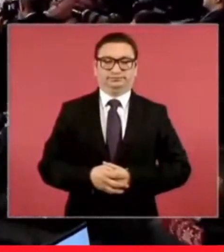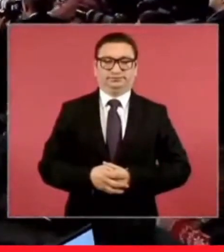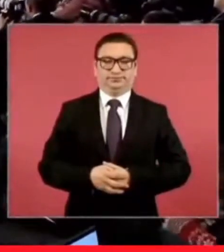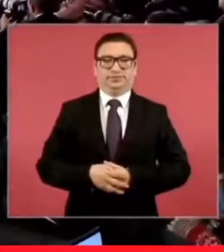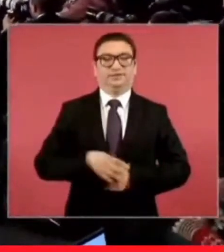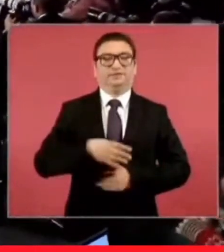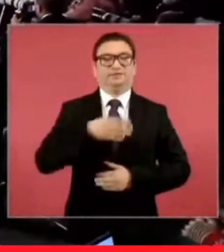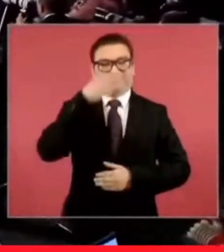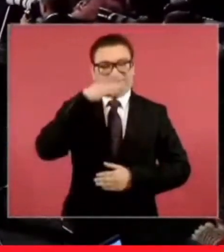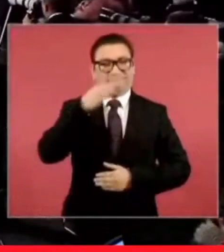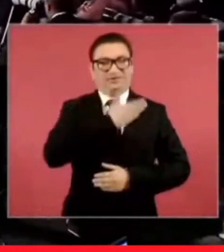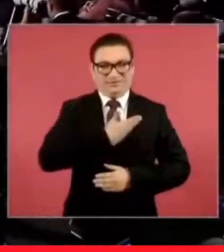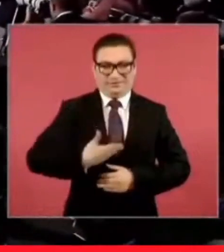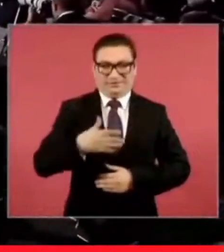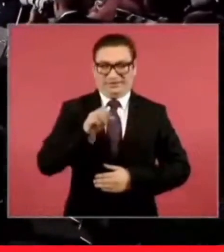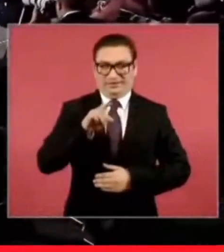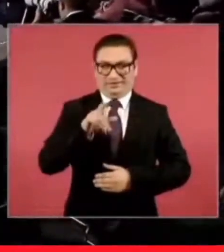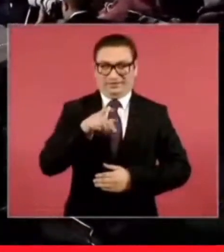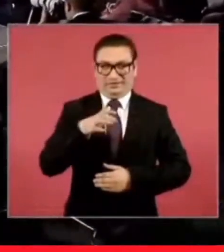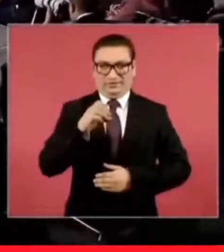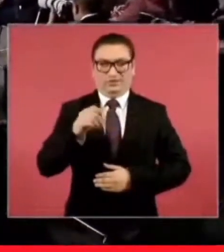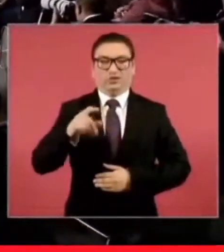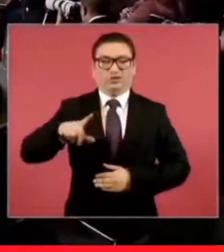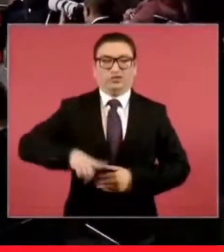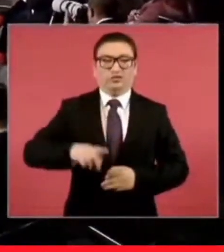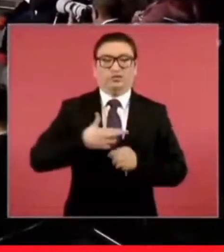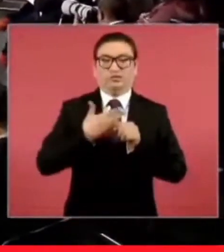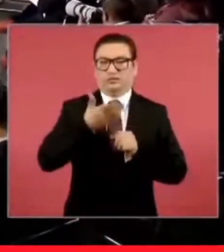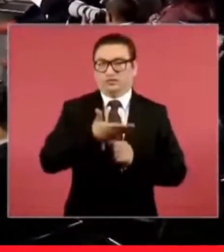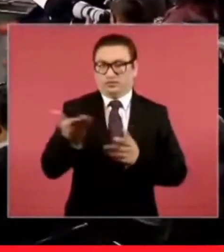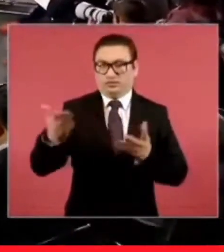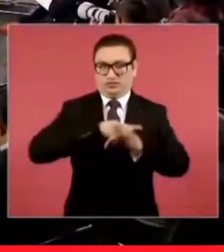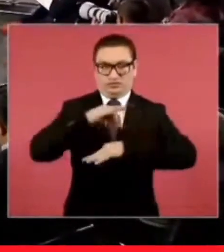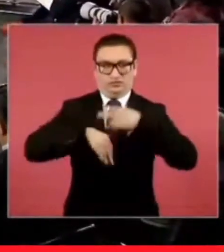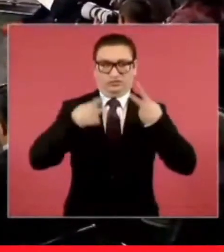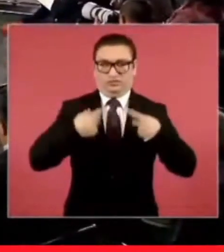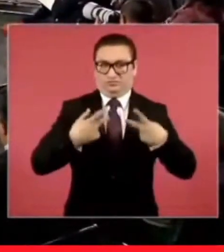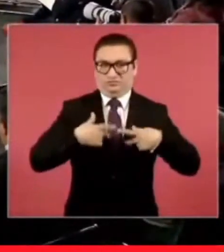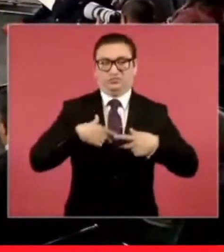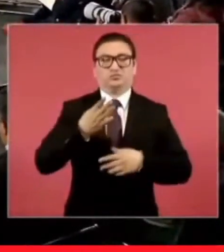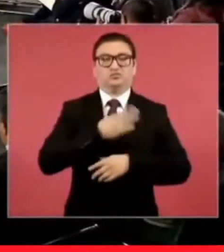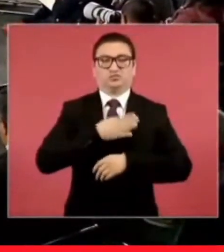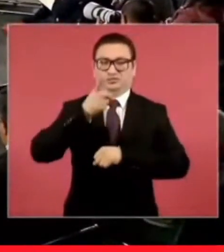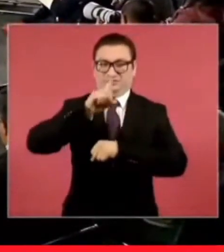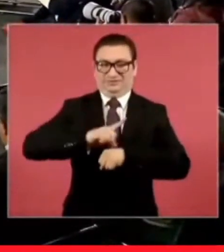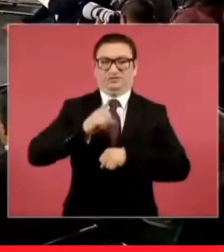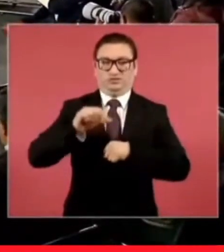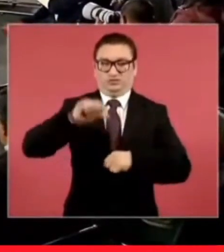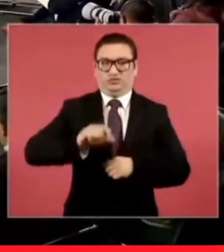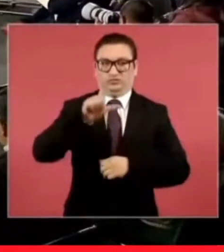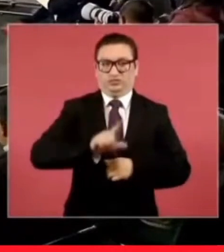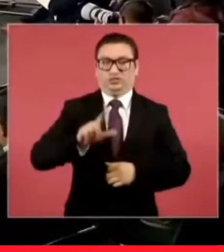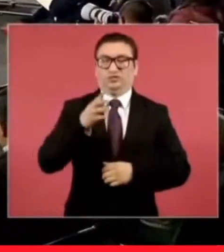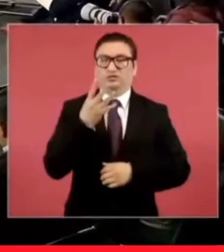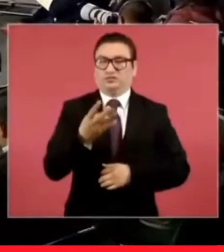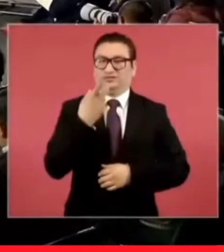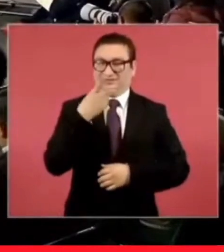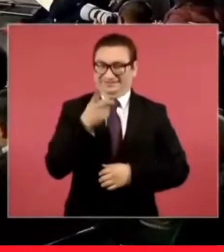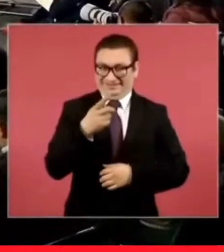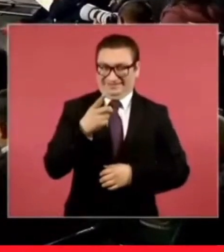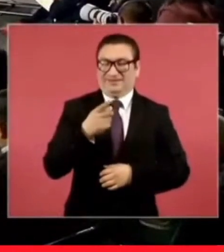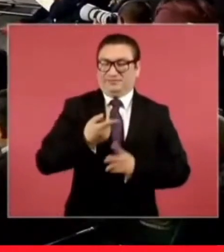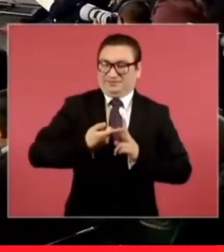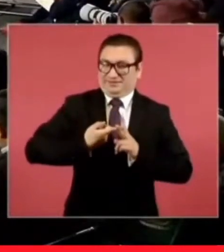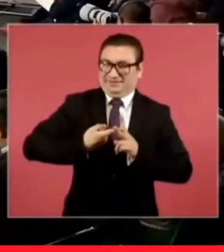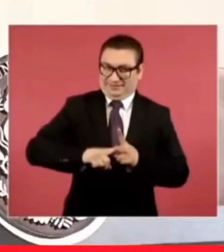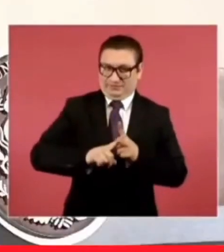Señor presidente Andrés Manuel López Obrador, gobernadora Mara Lezama, a todas y todos, muy buenos días. Hoy, lunes 4 de diciembre, damos